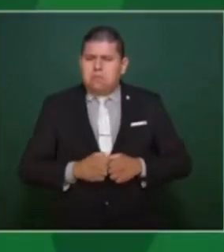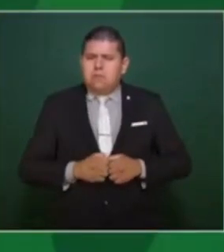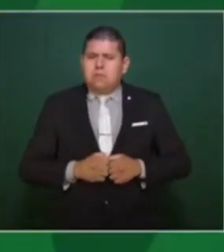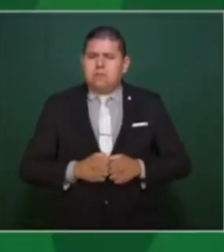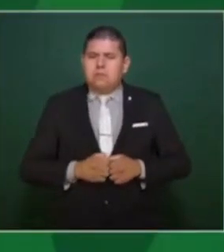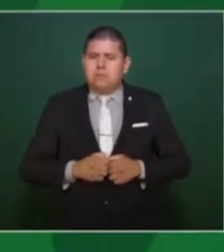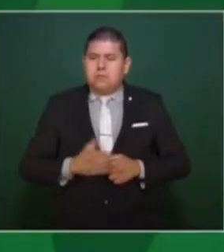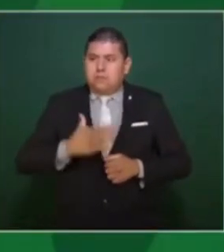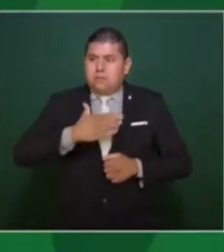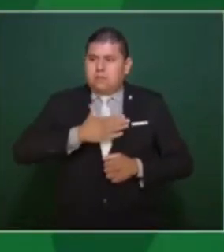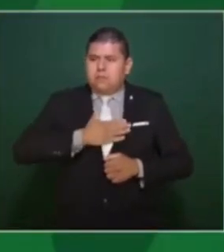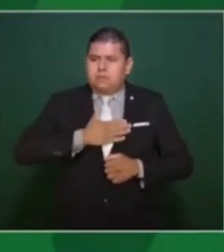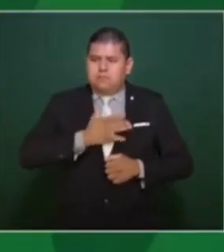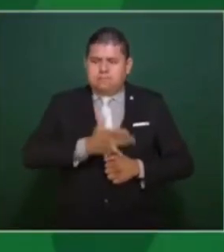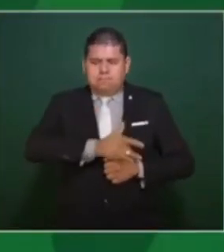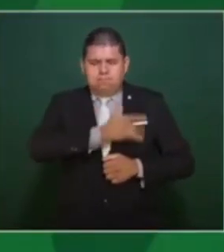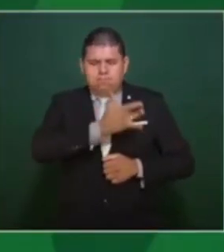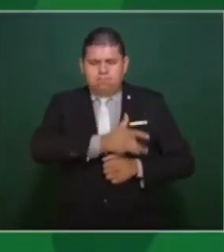A mí me genera